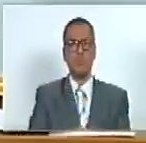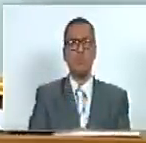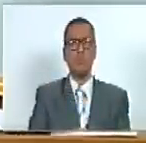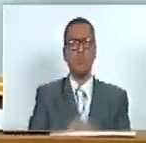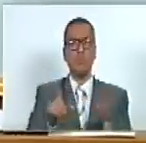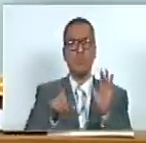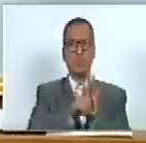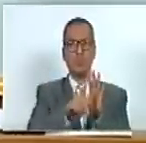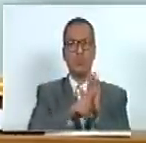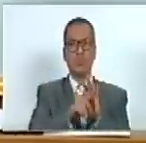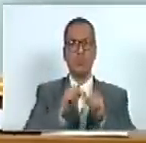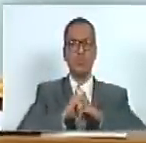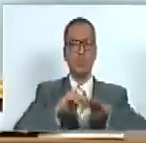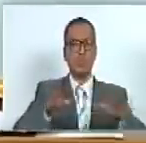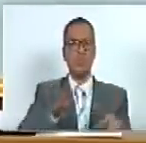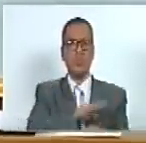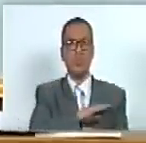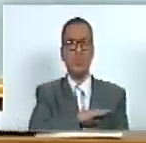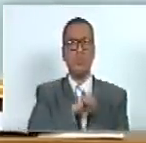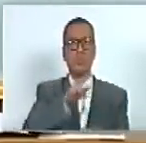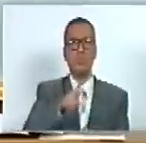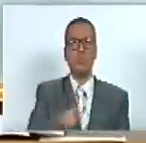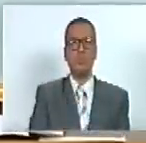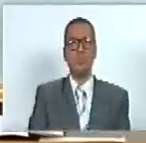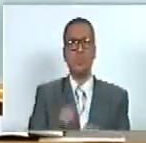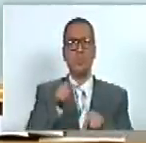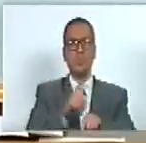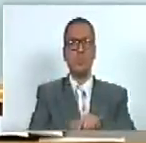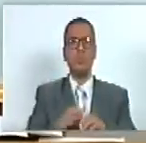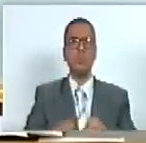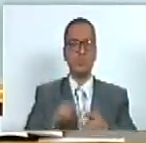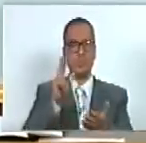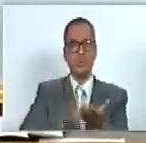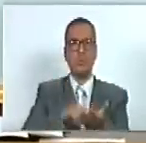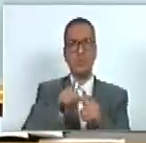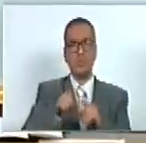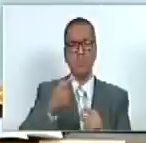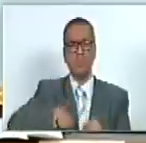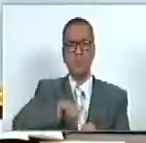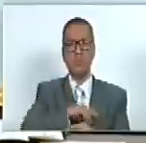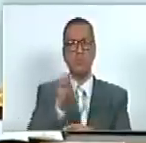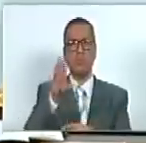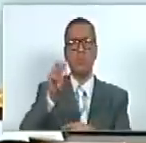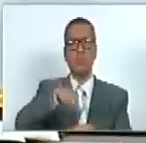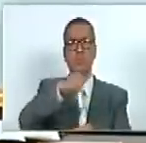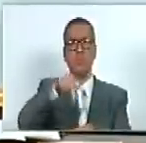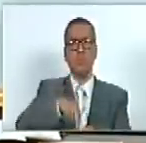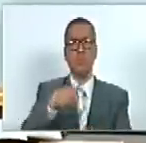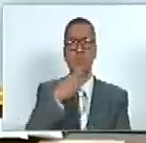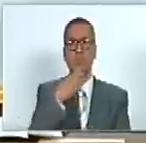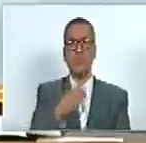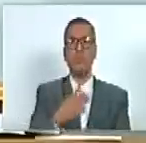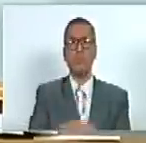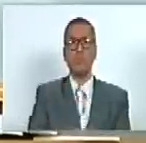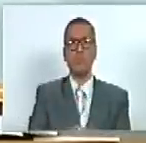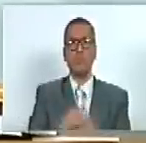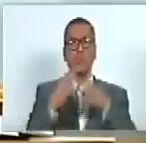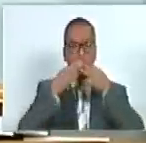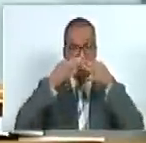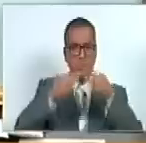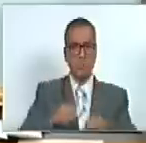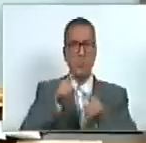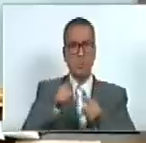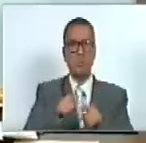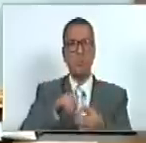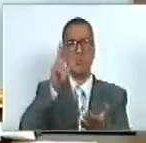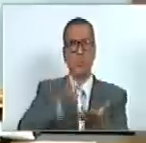la ley de extinción de dominio que recientemente aprobó nuestra Asamblea Nacional. Solicito formalmente que